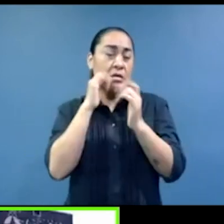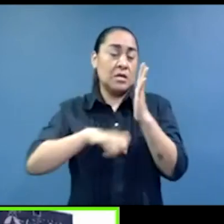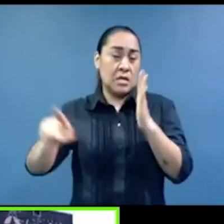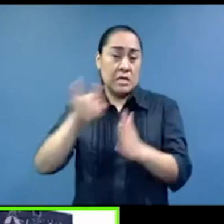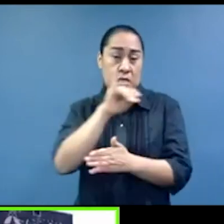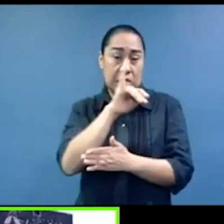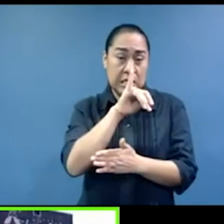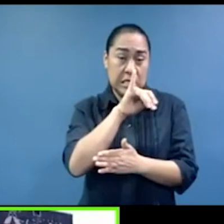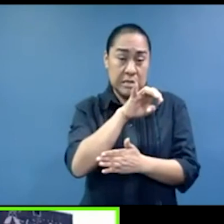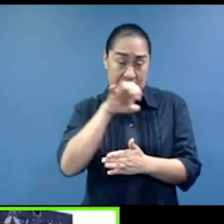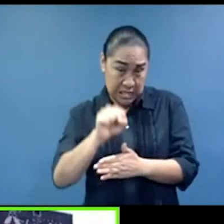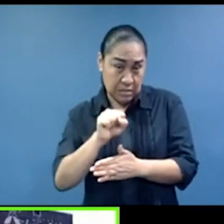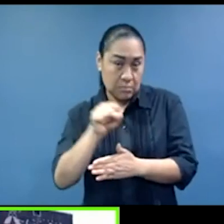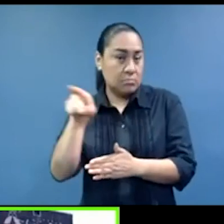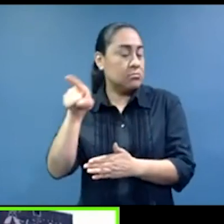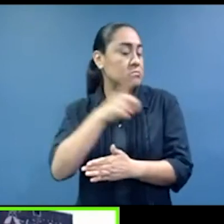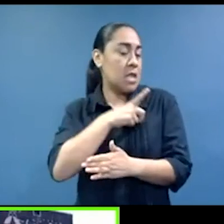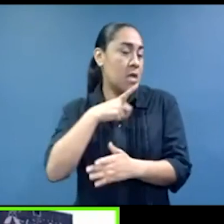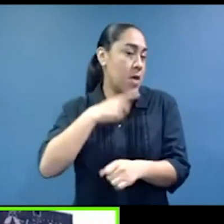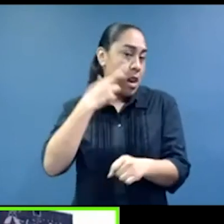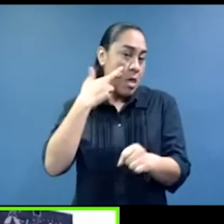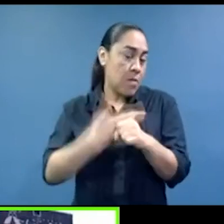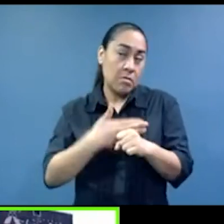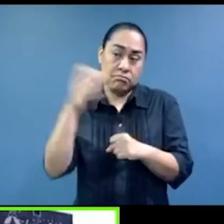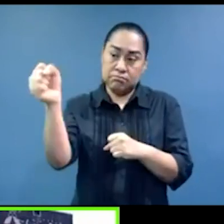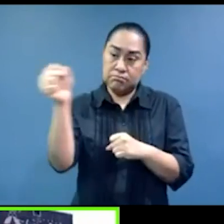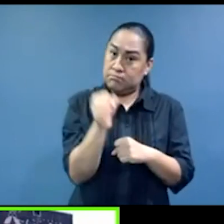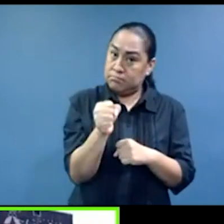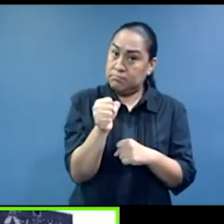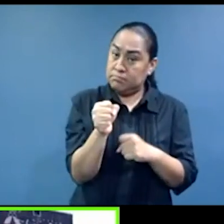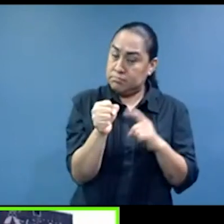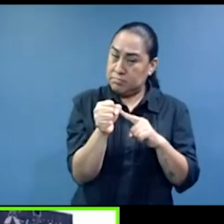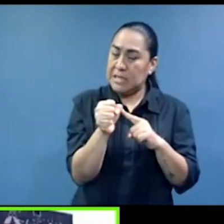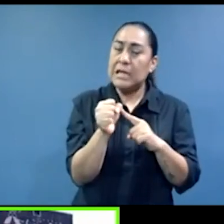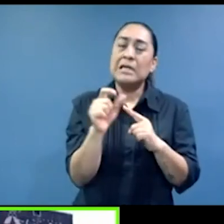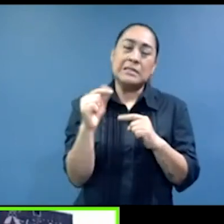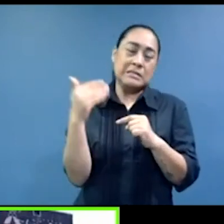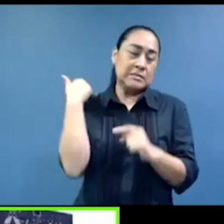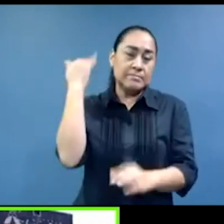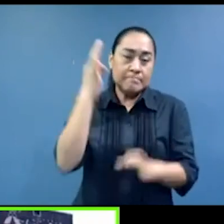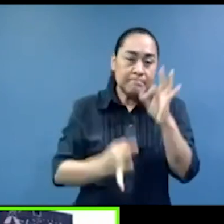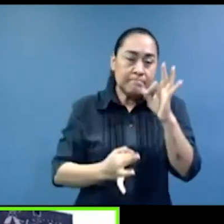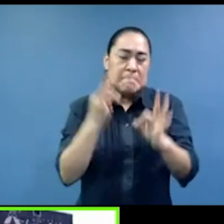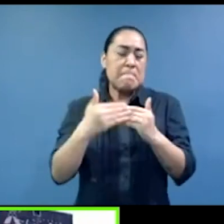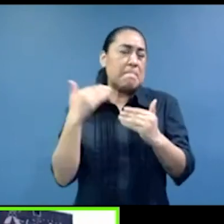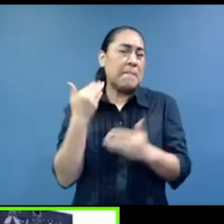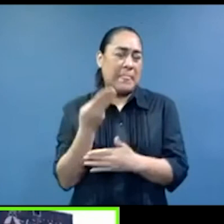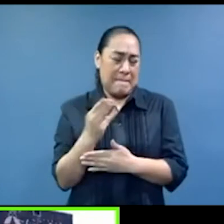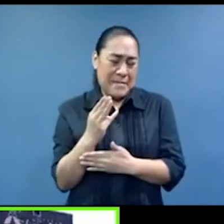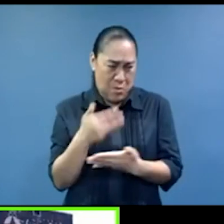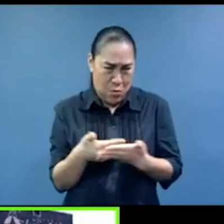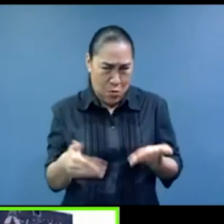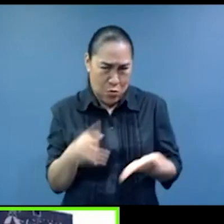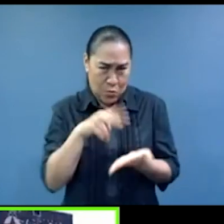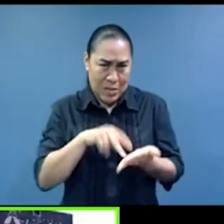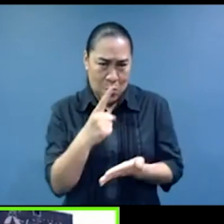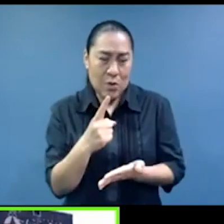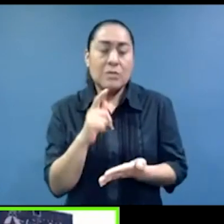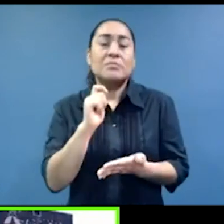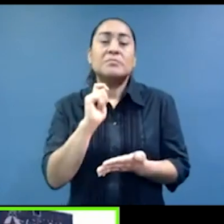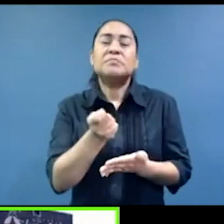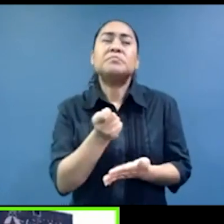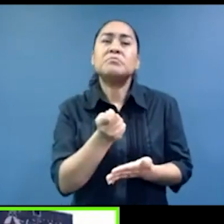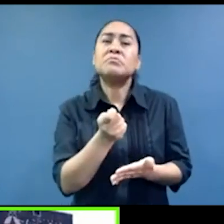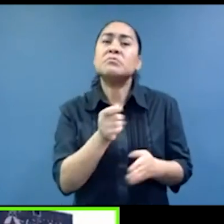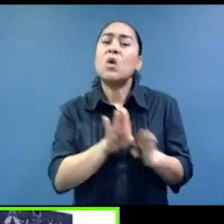también tiene una responsabilidad importante. El caso resuelto en el mes de mayo de este año sobre la esterilización